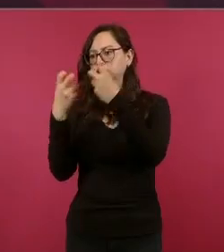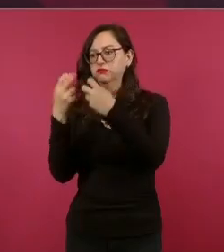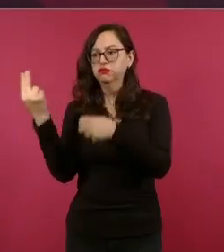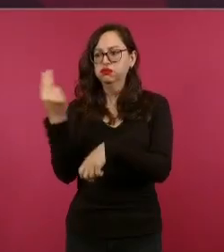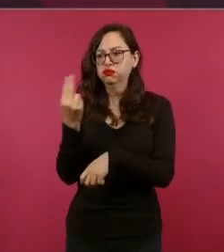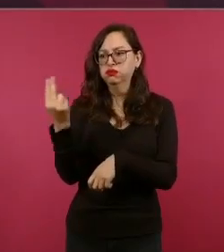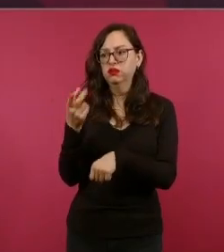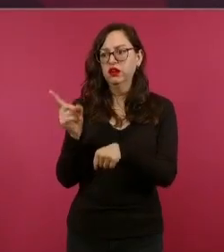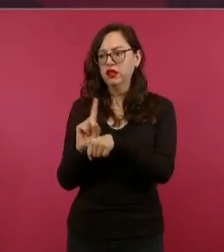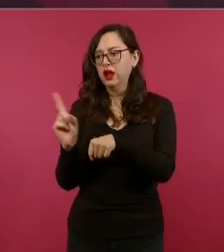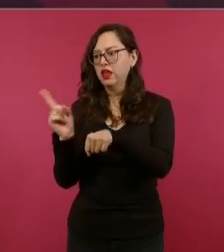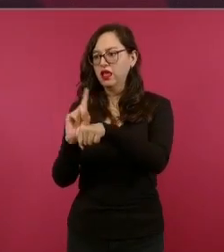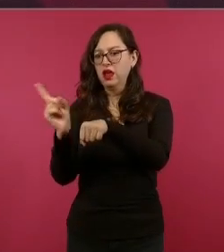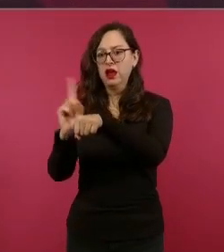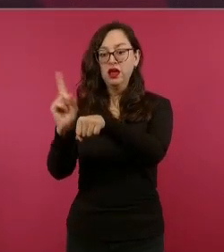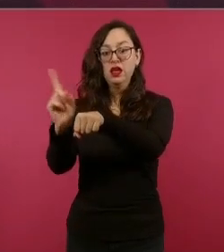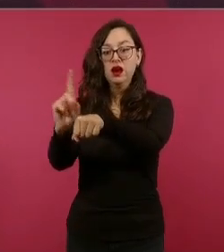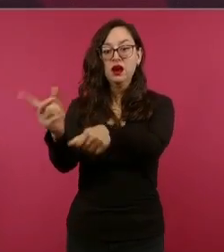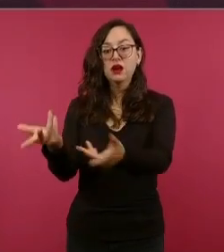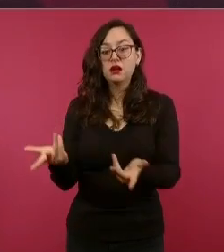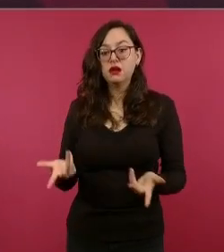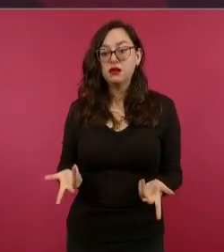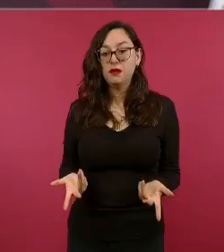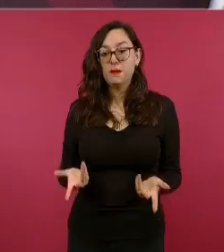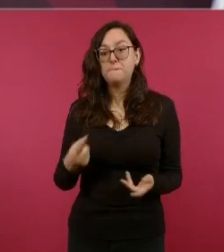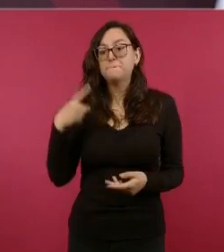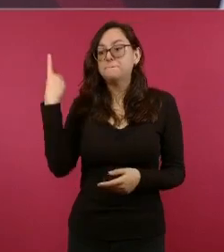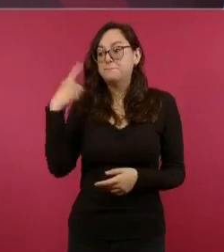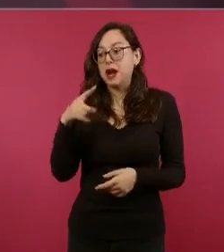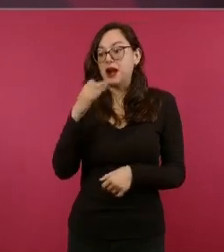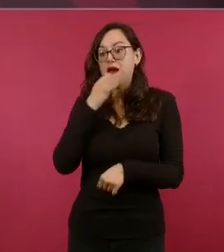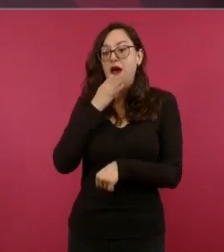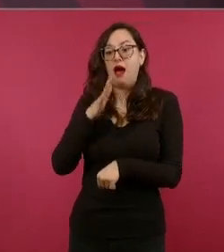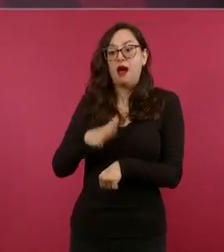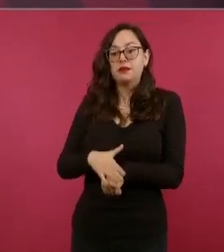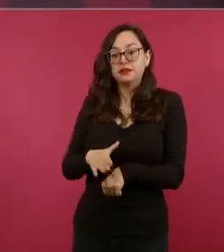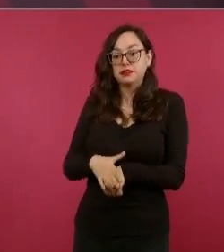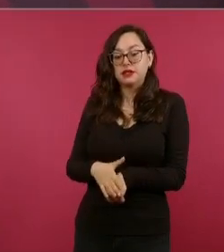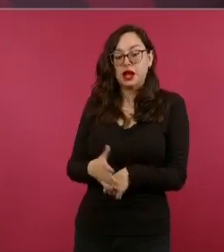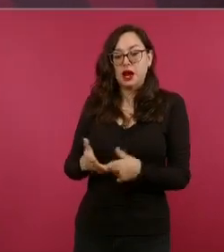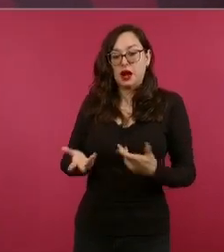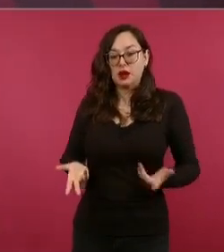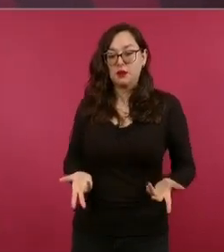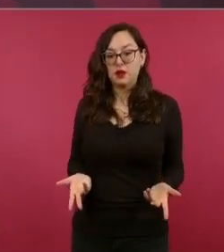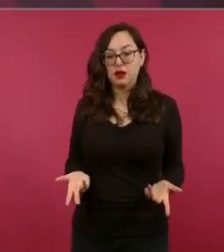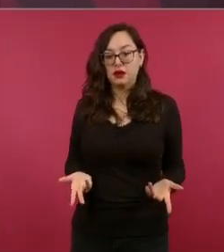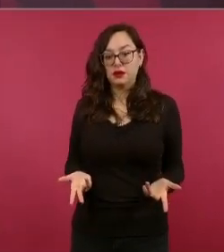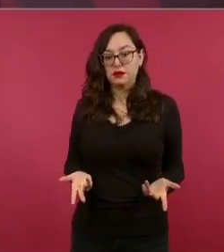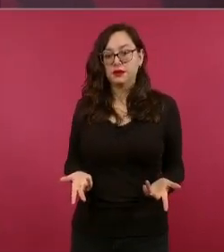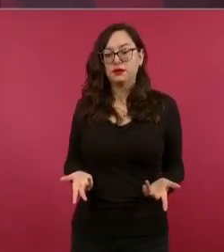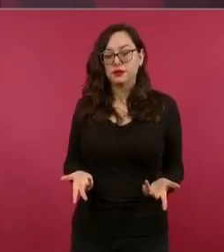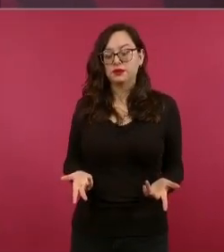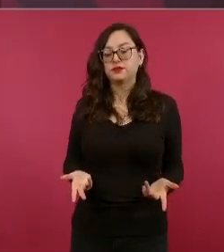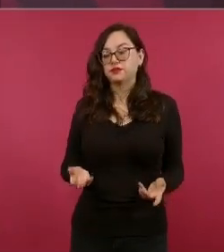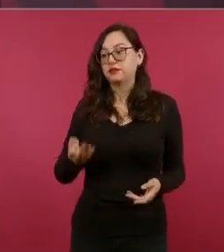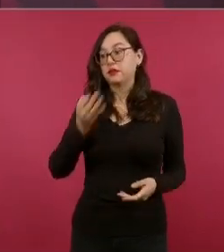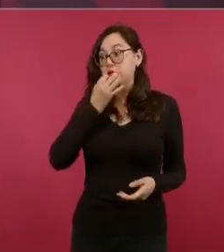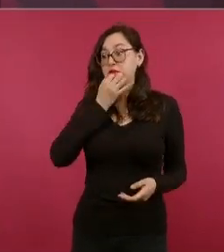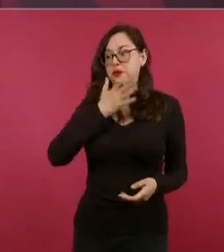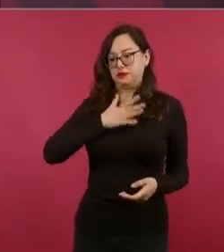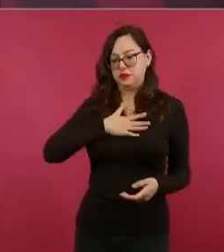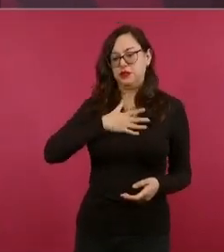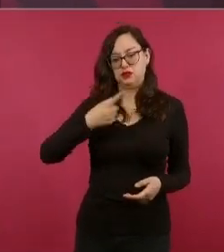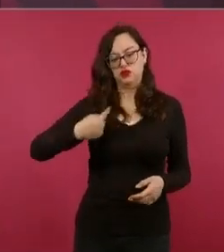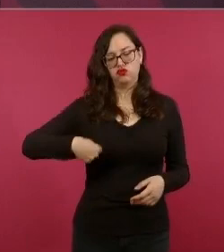urgente, reunión extraordinaria, y resolver, y nos informan y